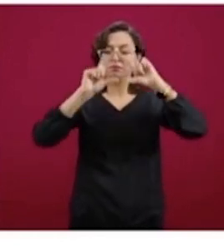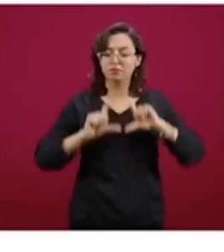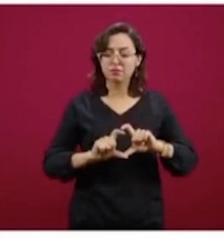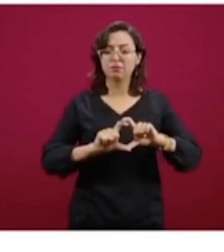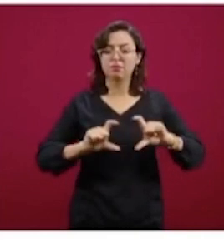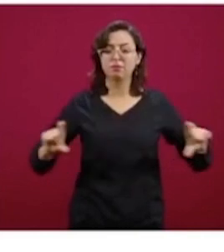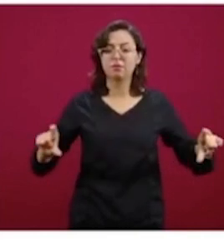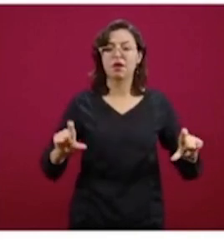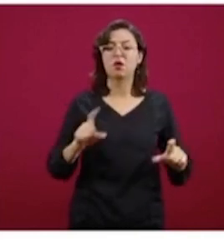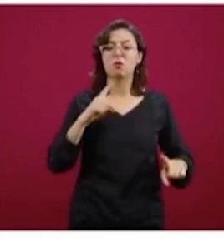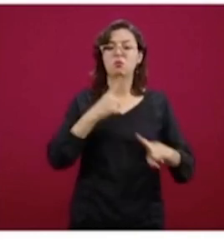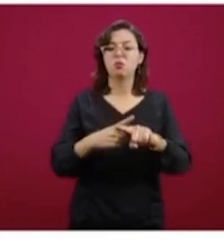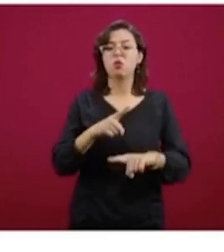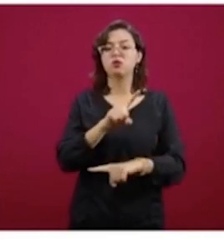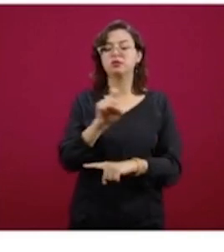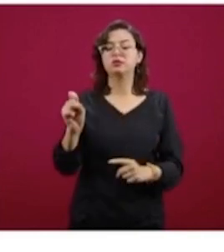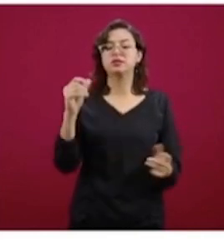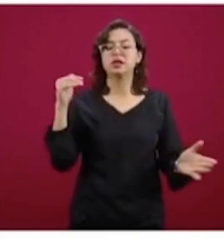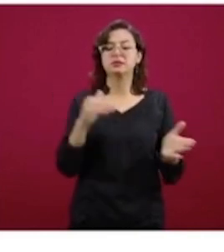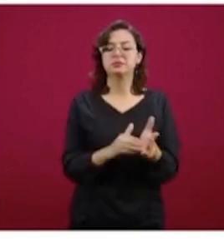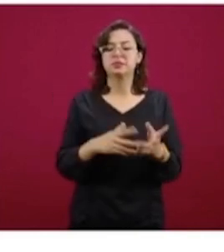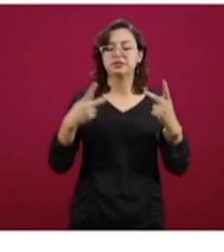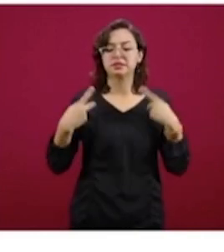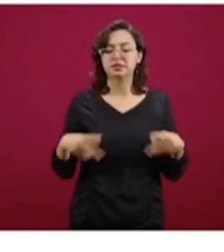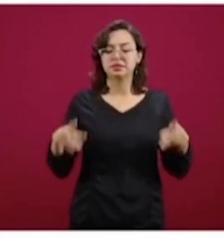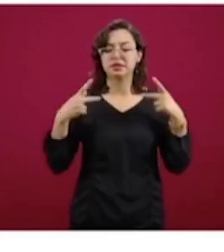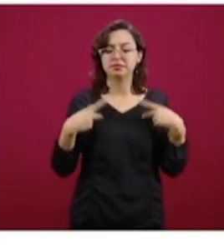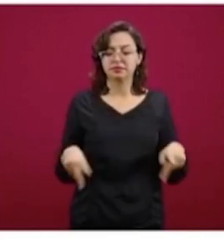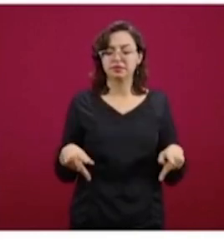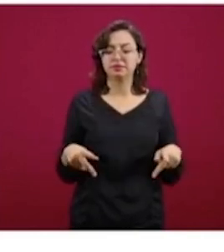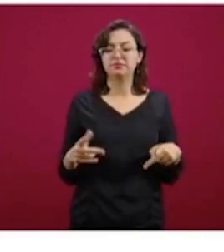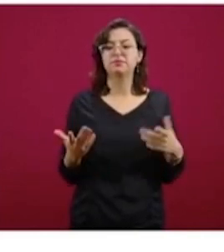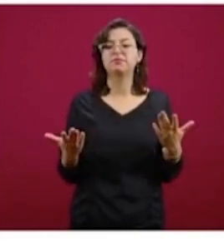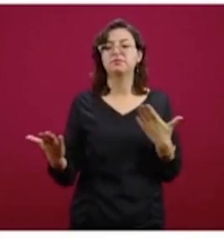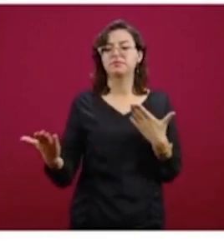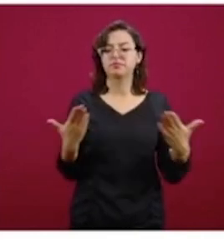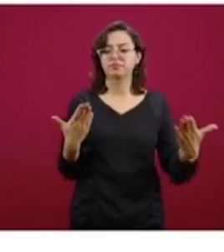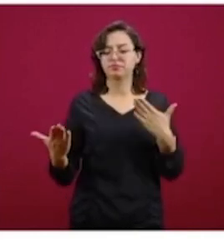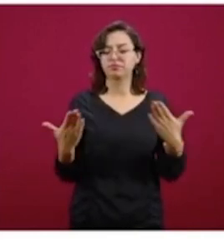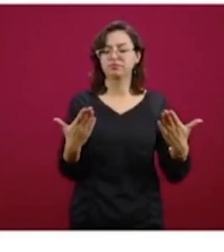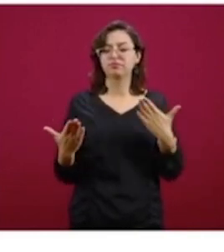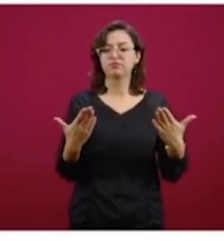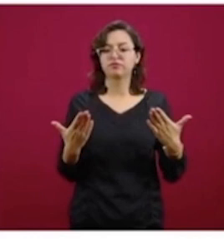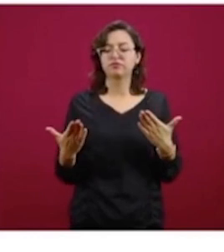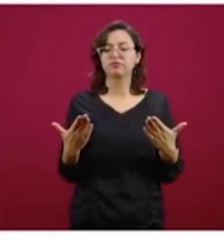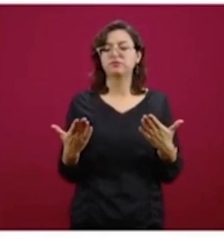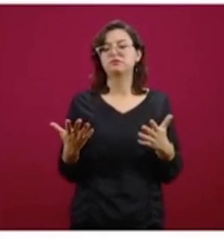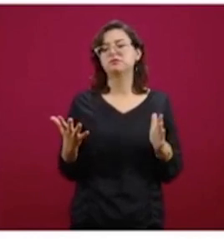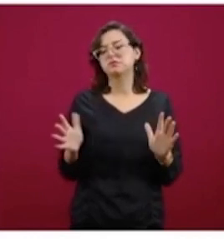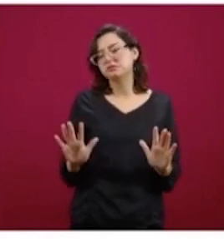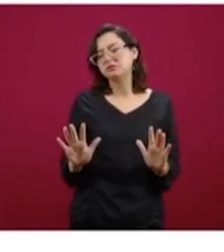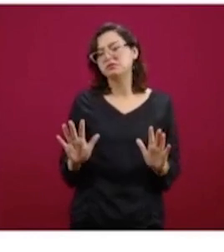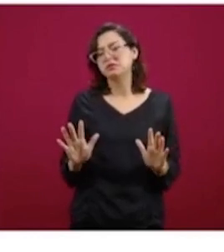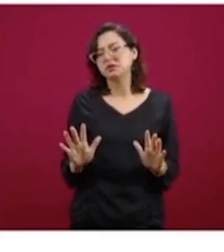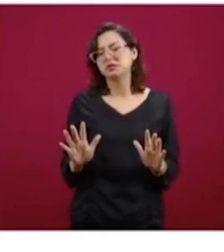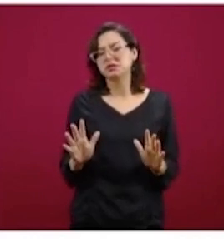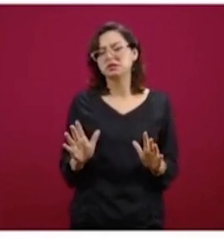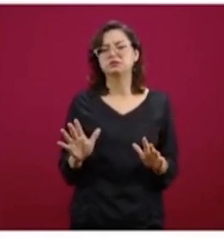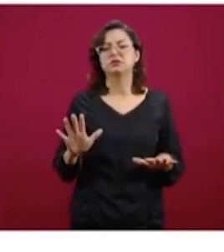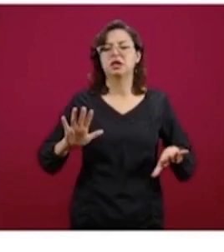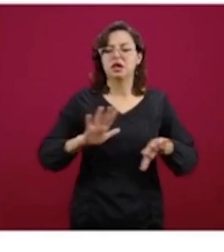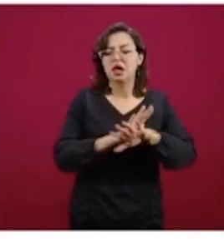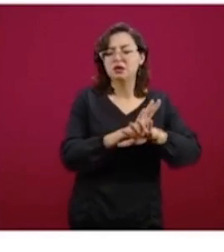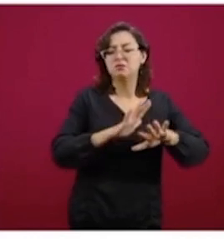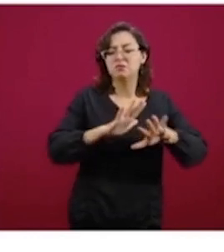100,000 habitantes. La comparación más justa es esta. Aquí sufre algún